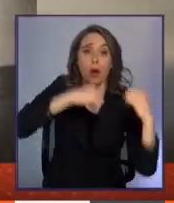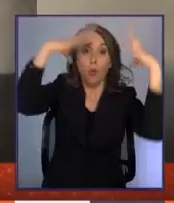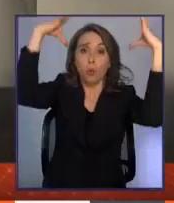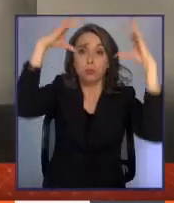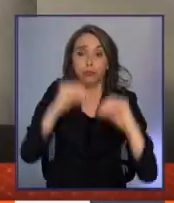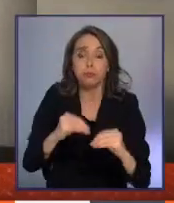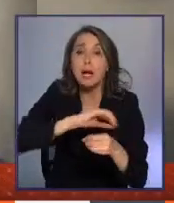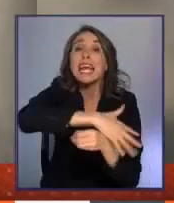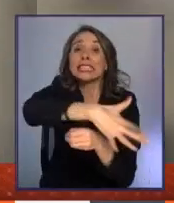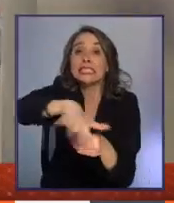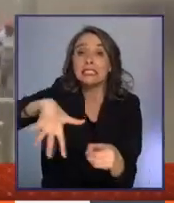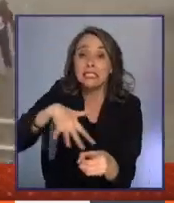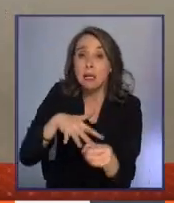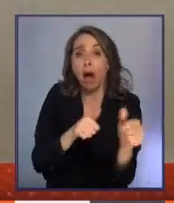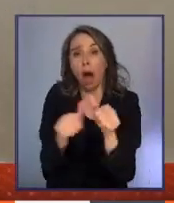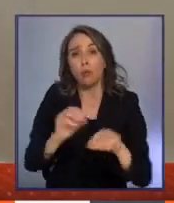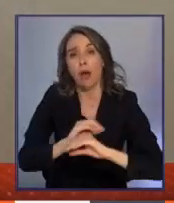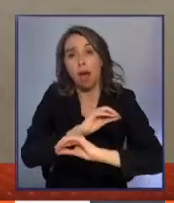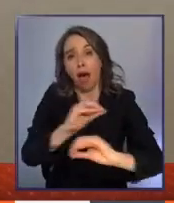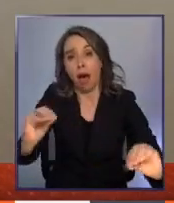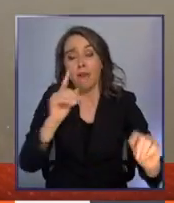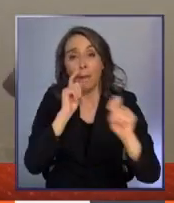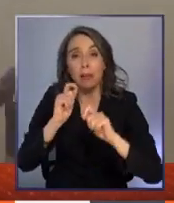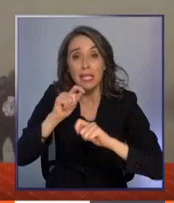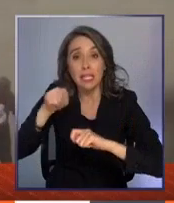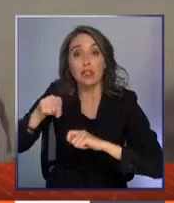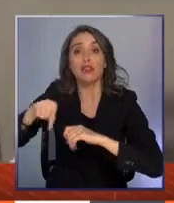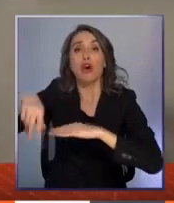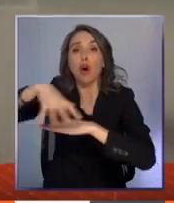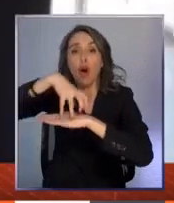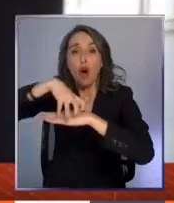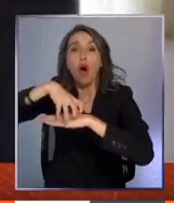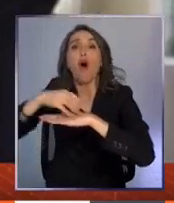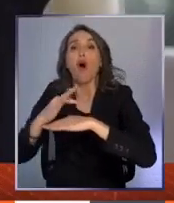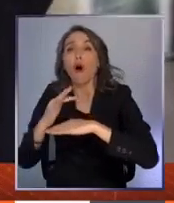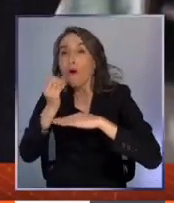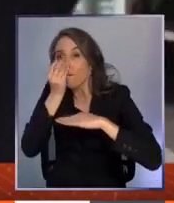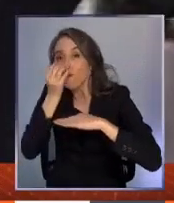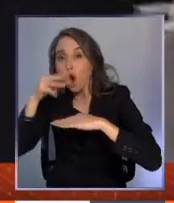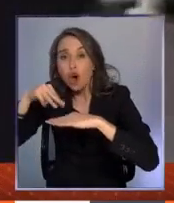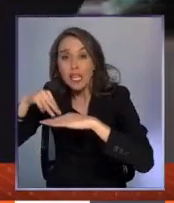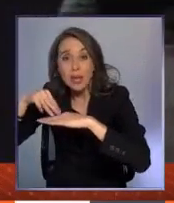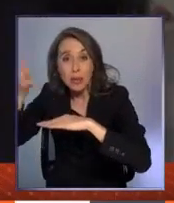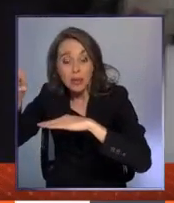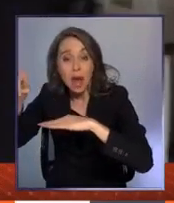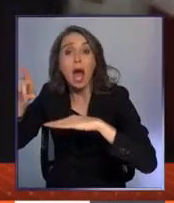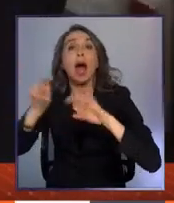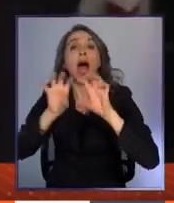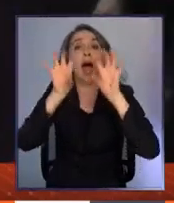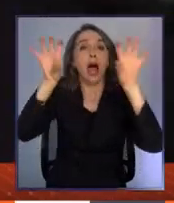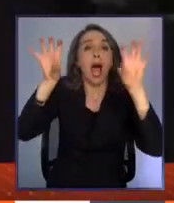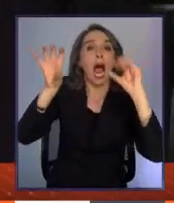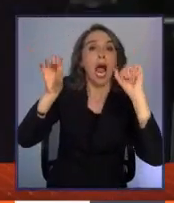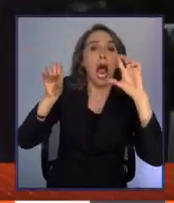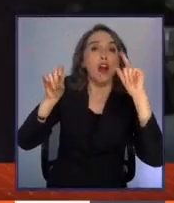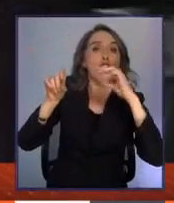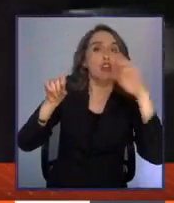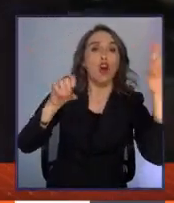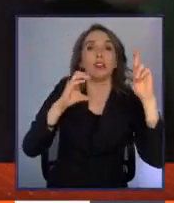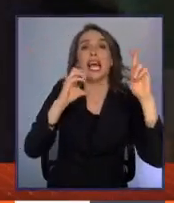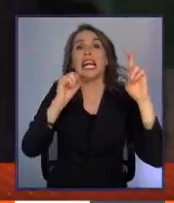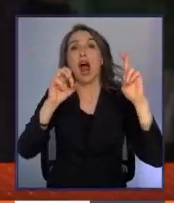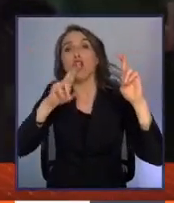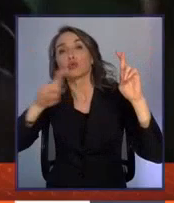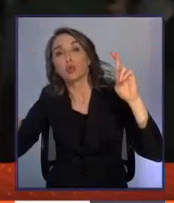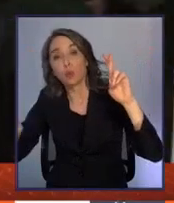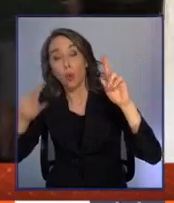Autoridades advierten que el riesgo persiste para la costa este de Florida, para este lugar, Georgia y también las Carolinas, mientras compañías como Airbnb